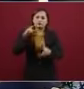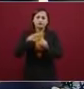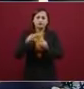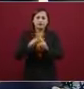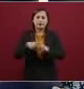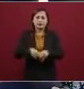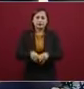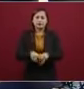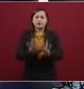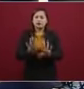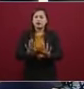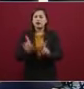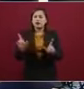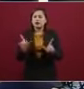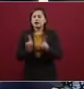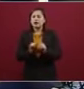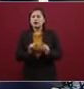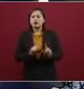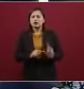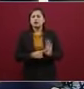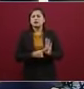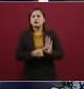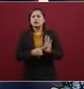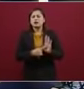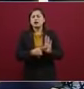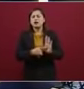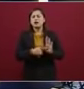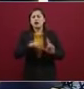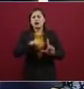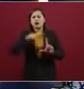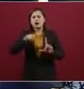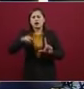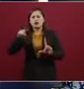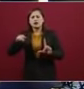las gráficas, donde se ve la tendencia,